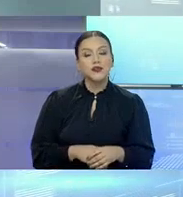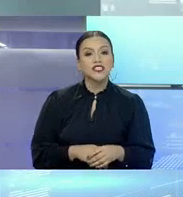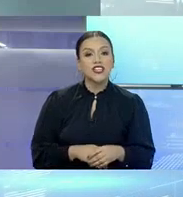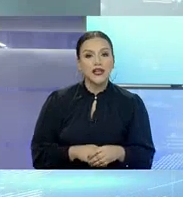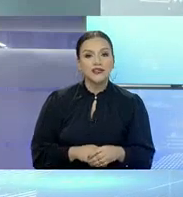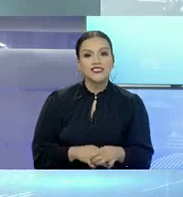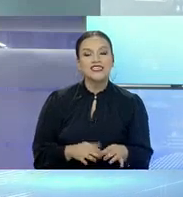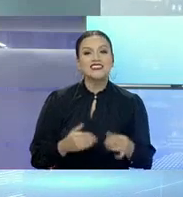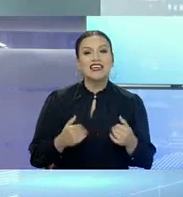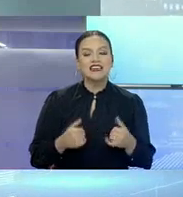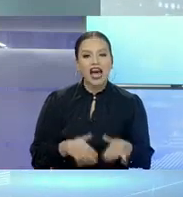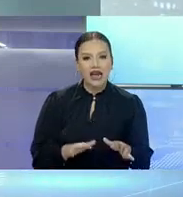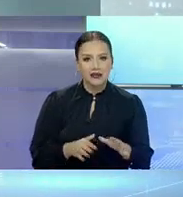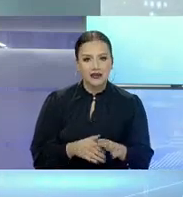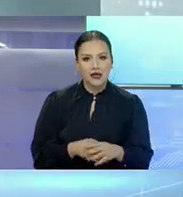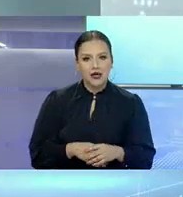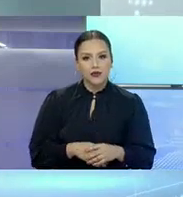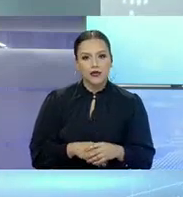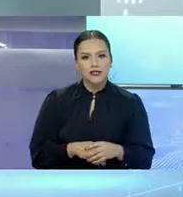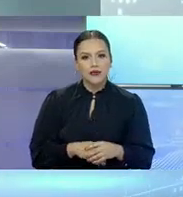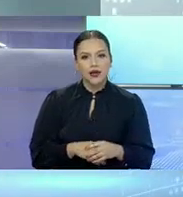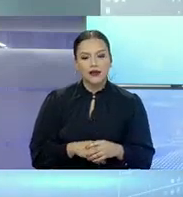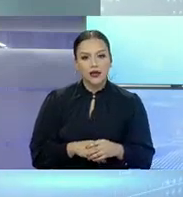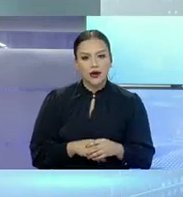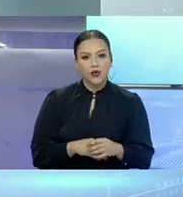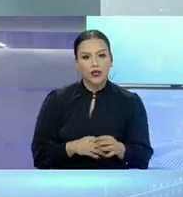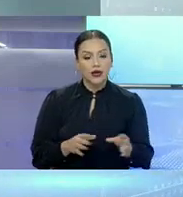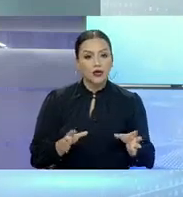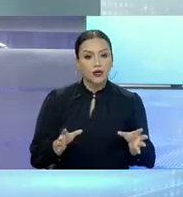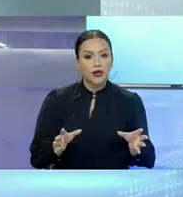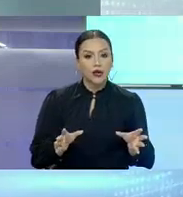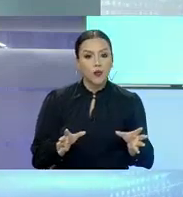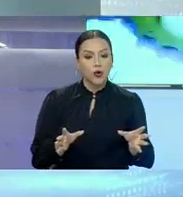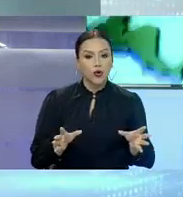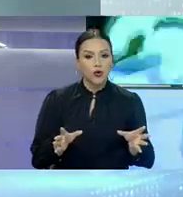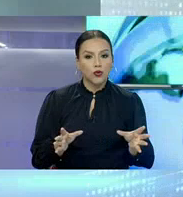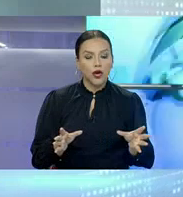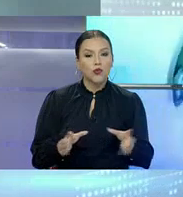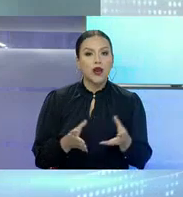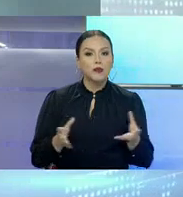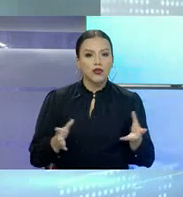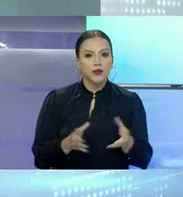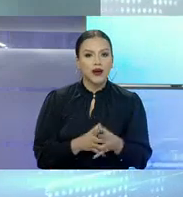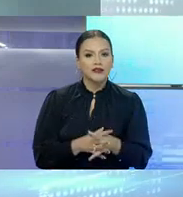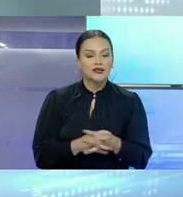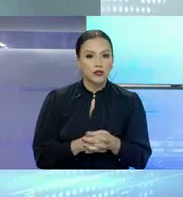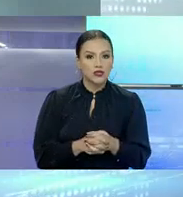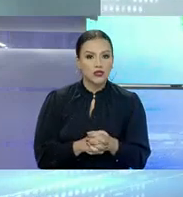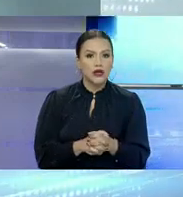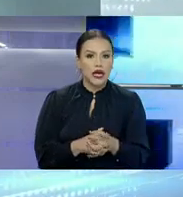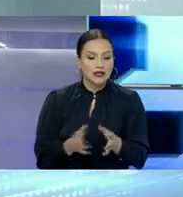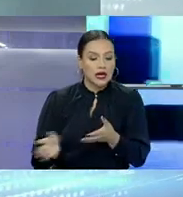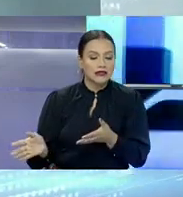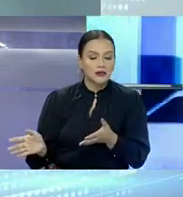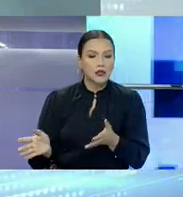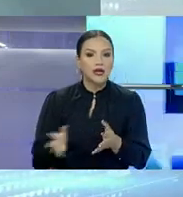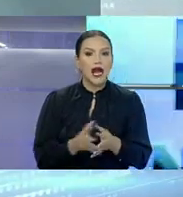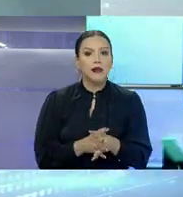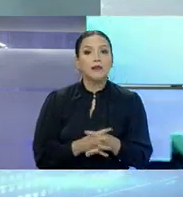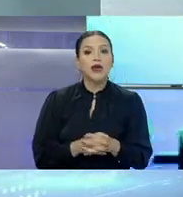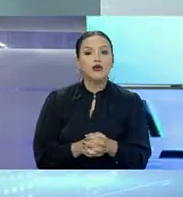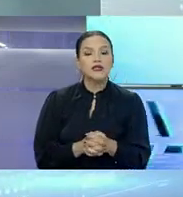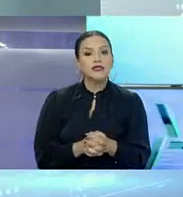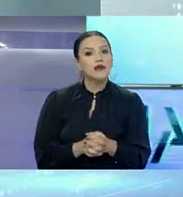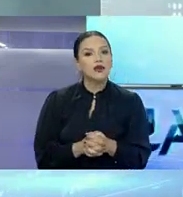autoridades pertinentes quienes se encarguen, pues, de ver o de ver cómo, qué cuerpo va a tomar esta situación a término